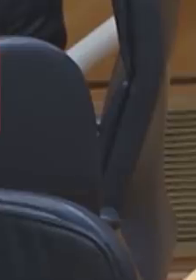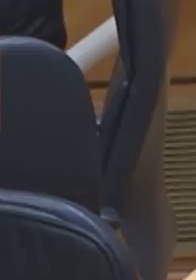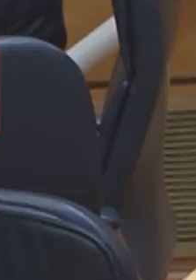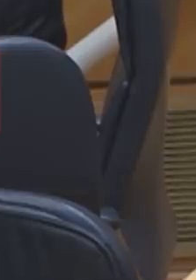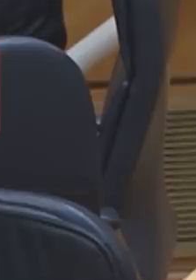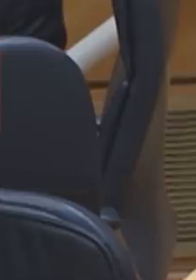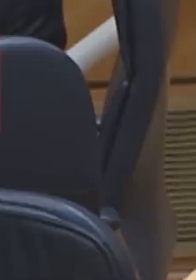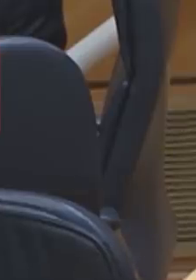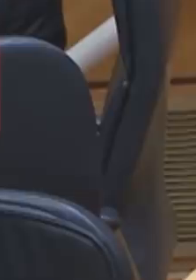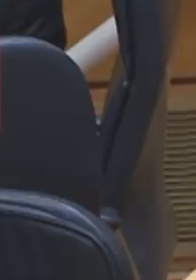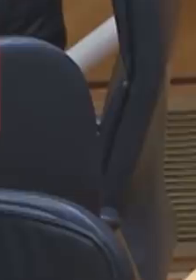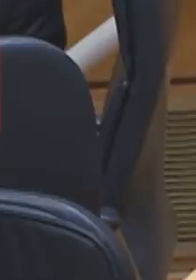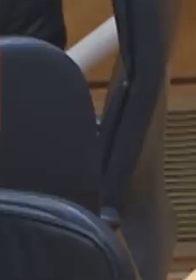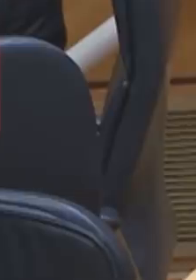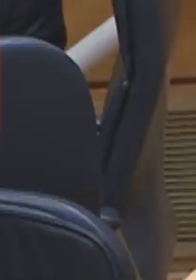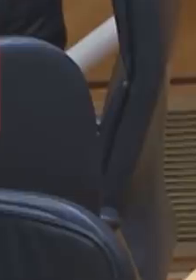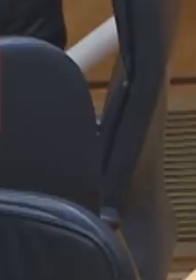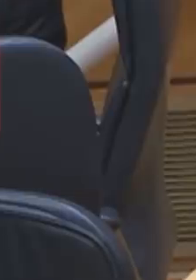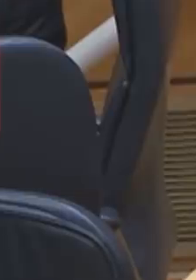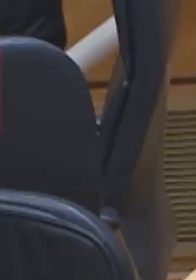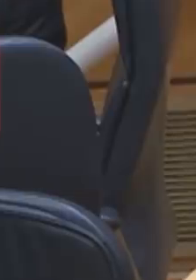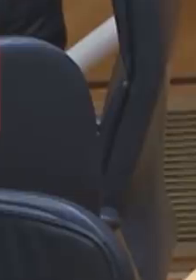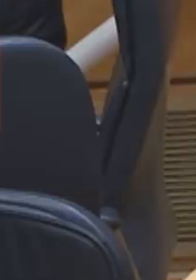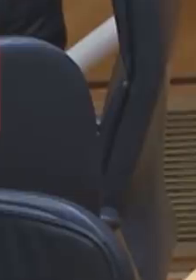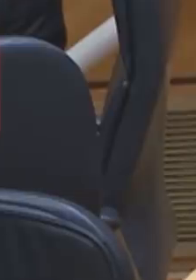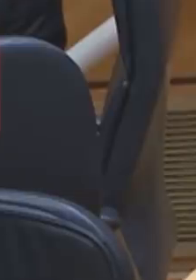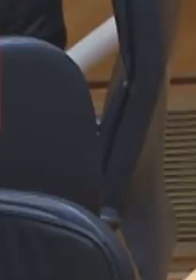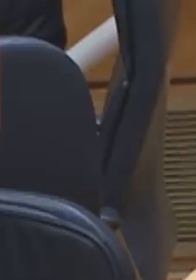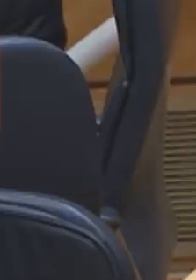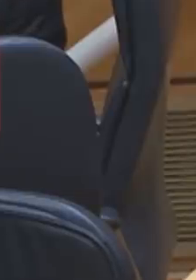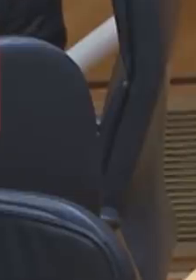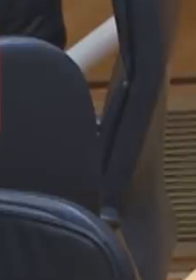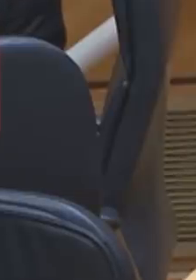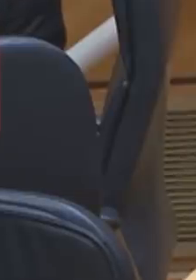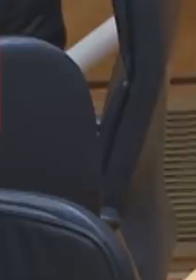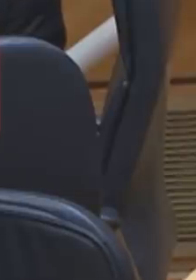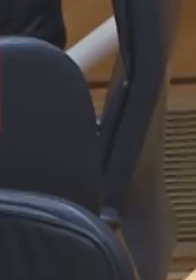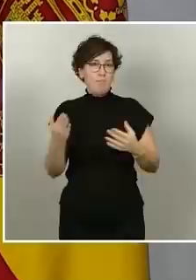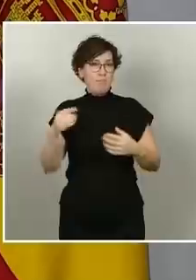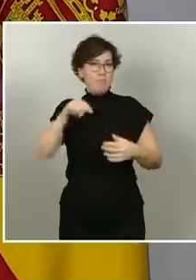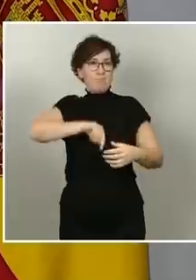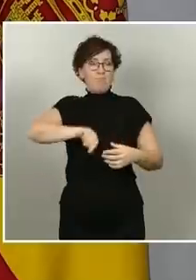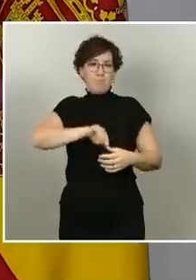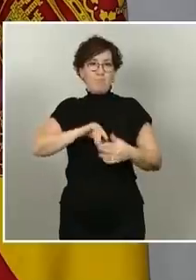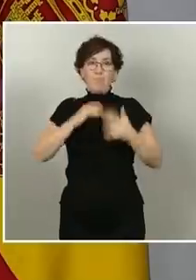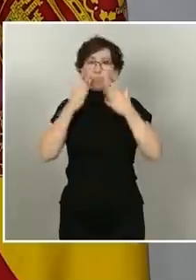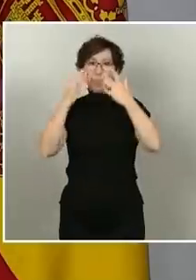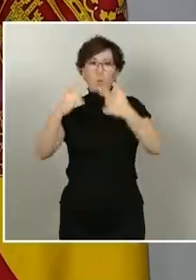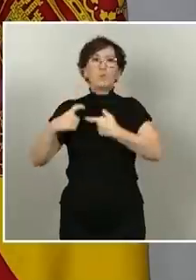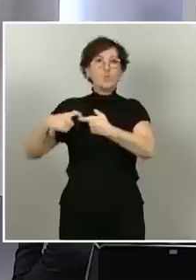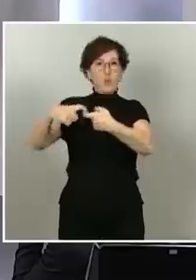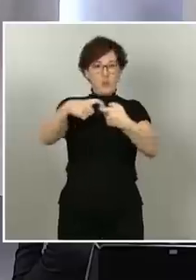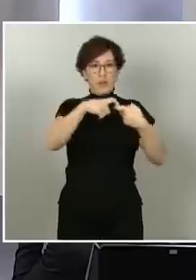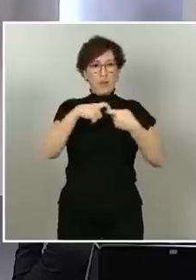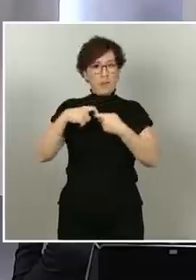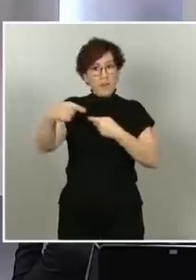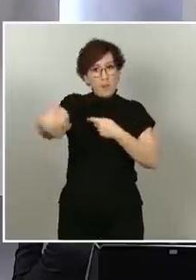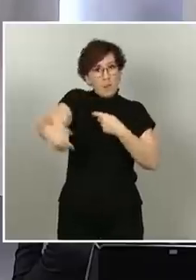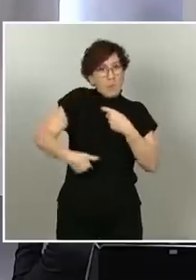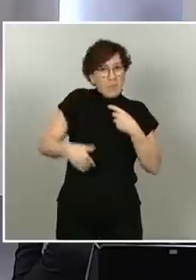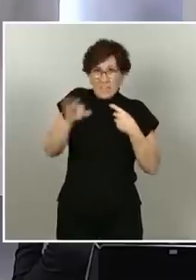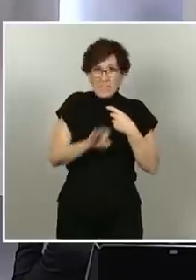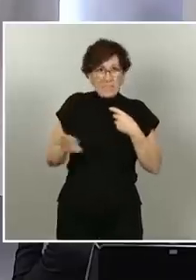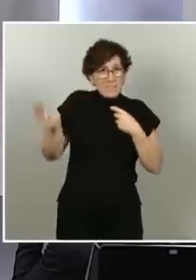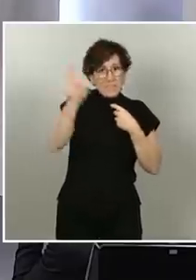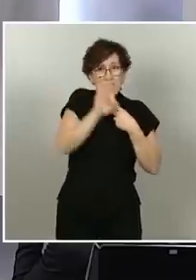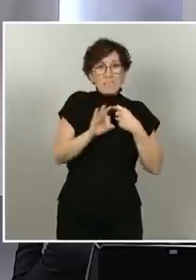forma el miércoles pasado el señor marlaska explotó bueno explotó en la forma